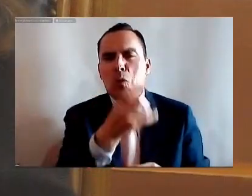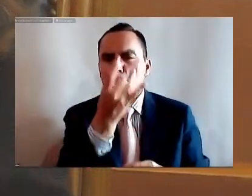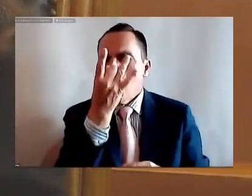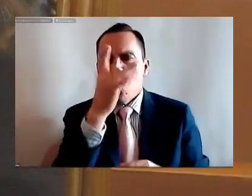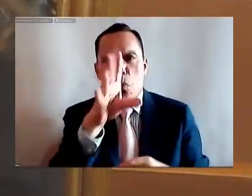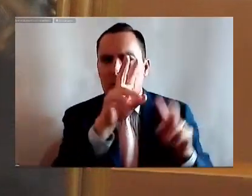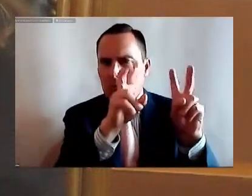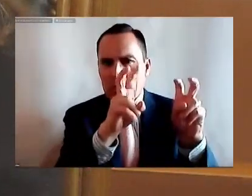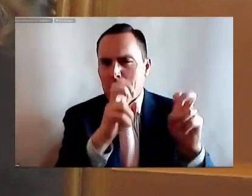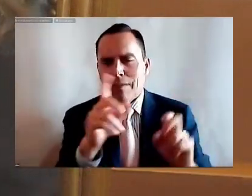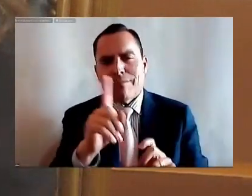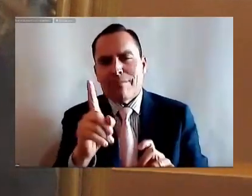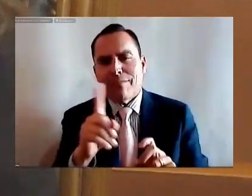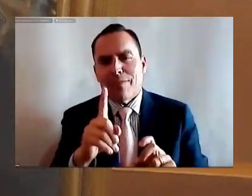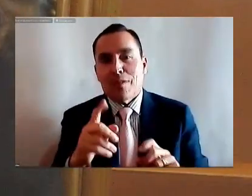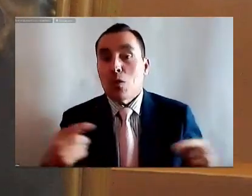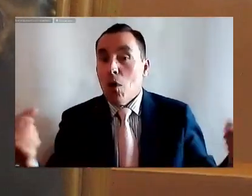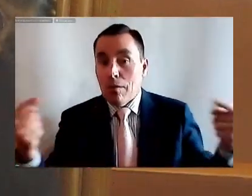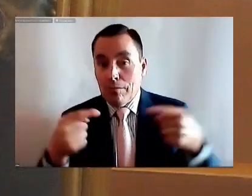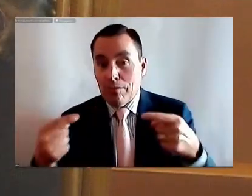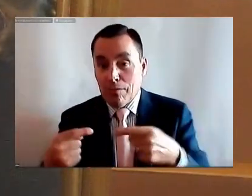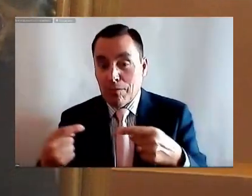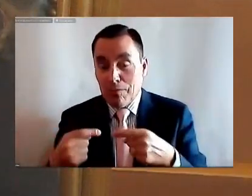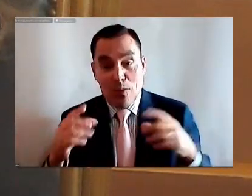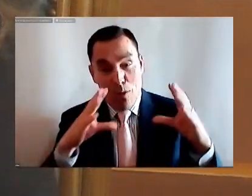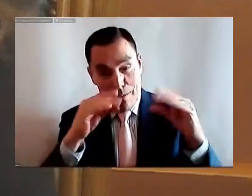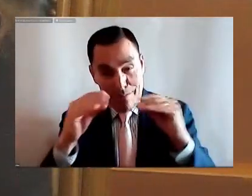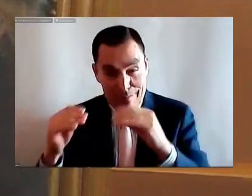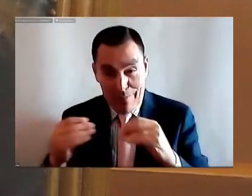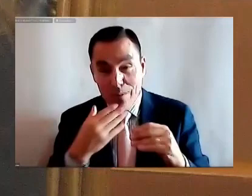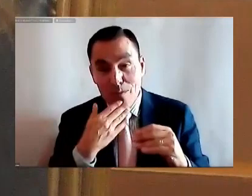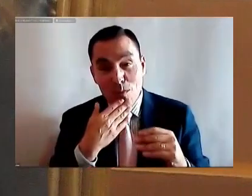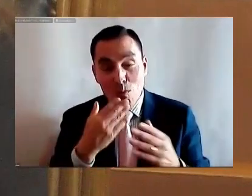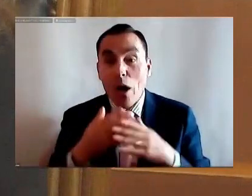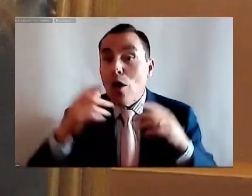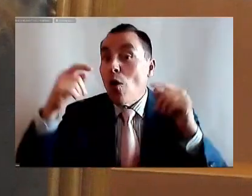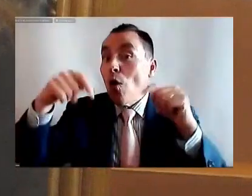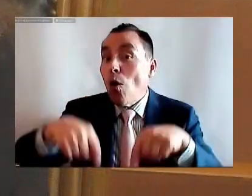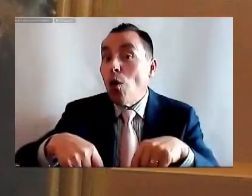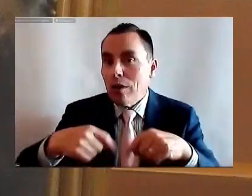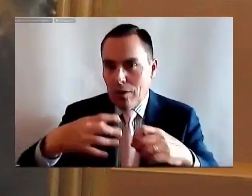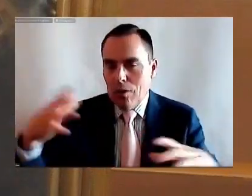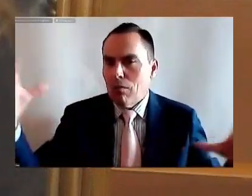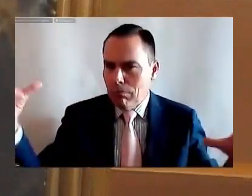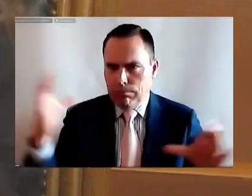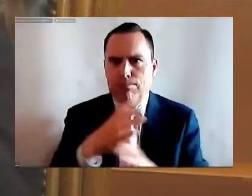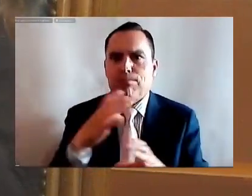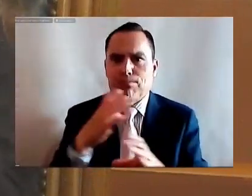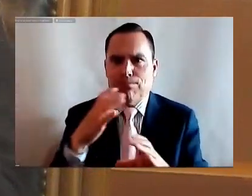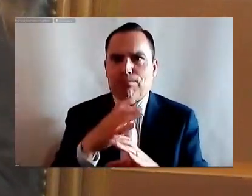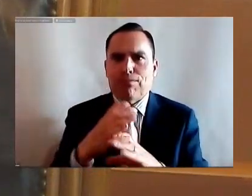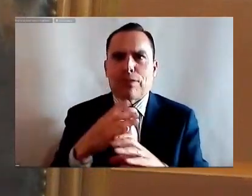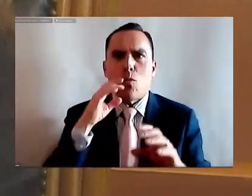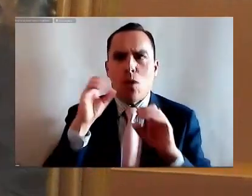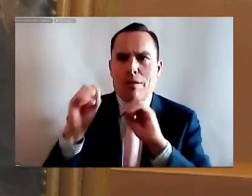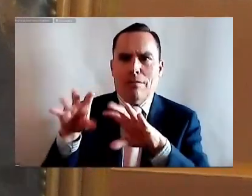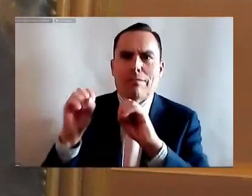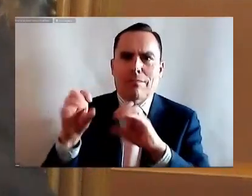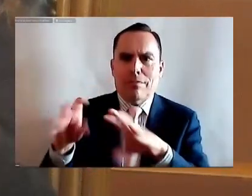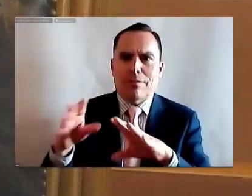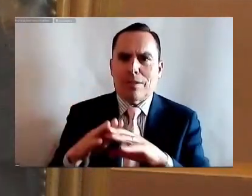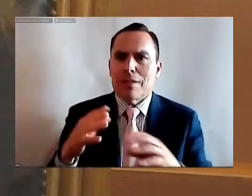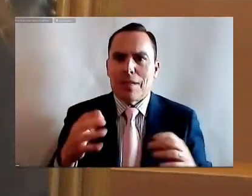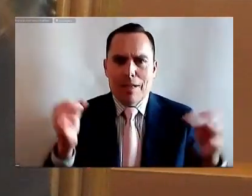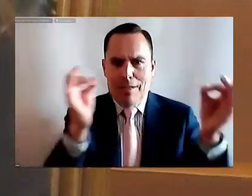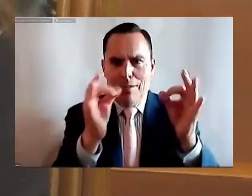Sé que es una cuestión sumamente resistida, porque como estamos en un momento fuerte de pedagogía y de explicar lo